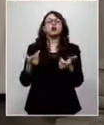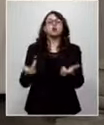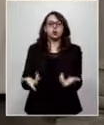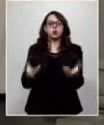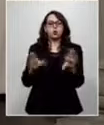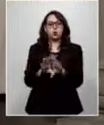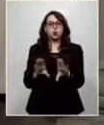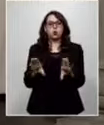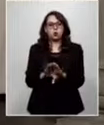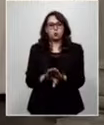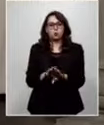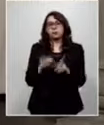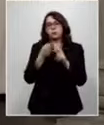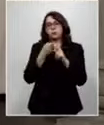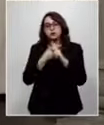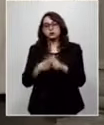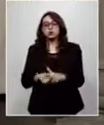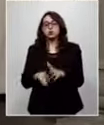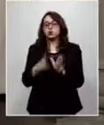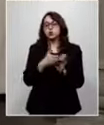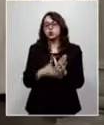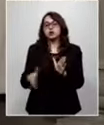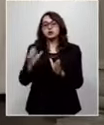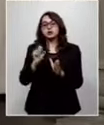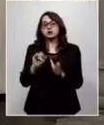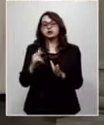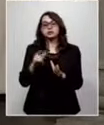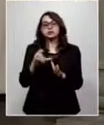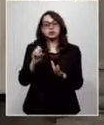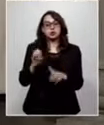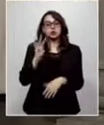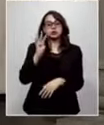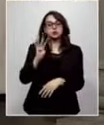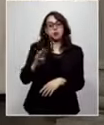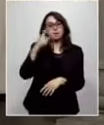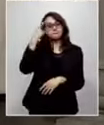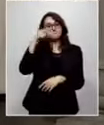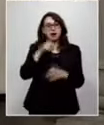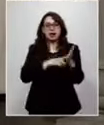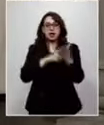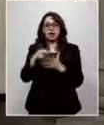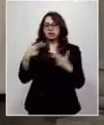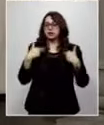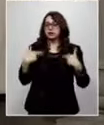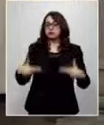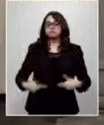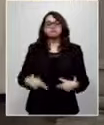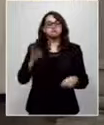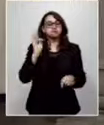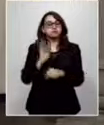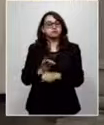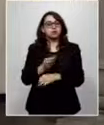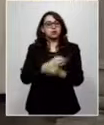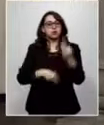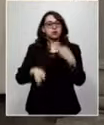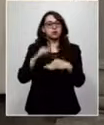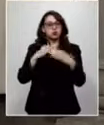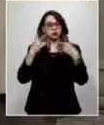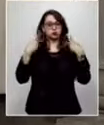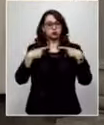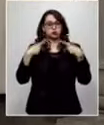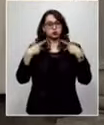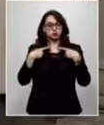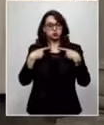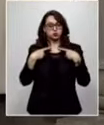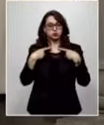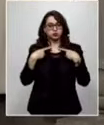el siglo XIX ha servido de baluarte en la defensa de los derechos humanos de todas las personas en